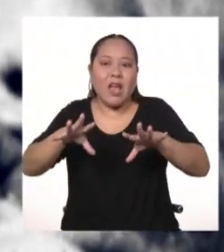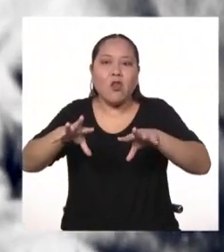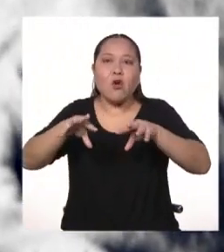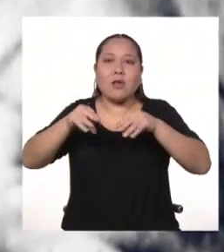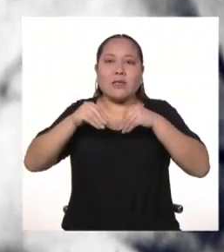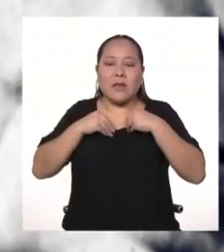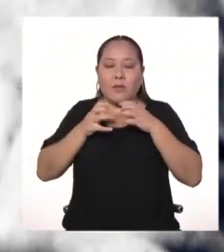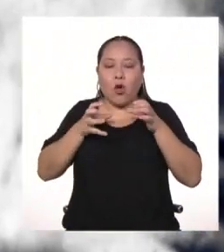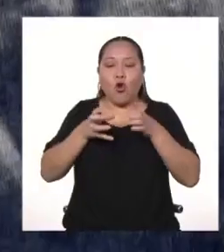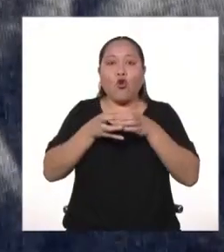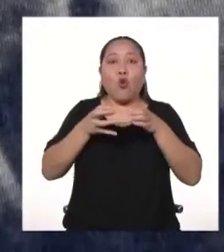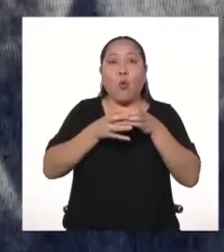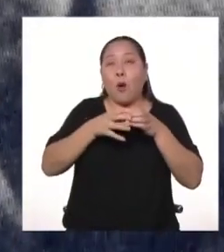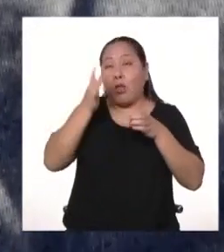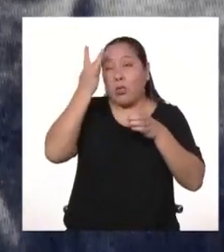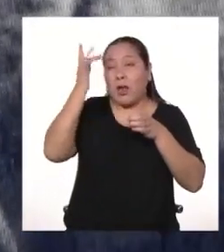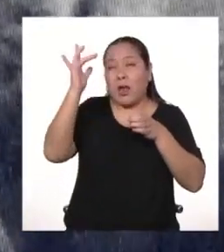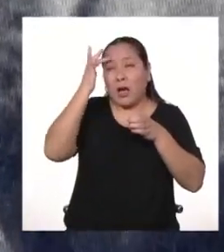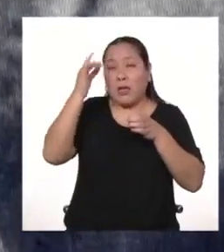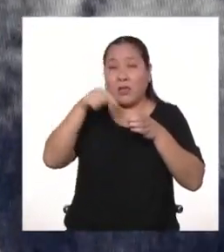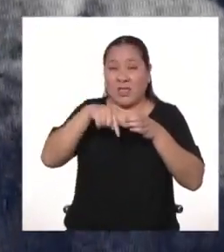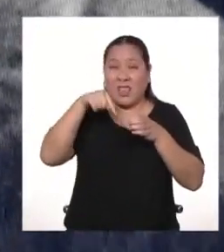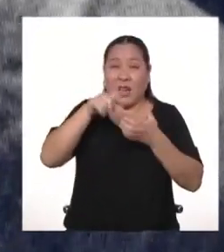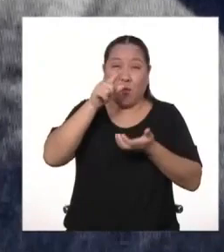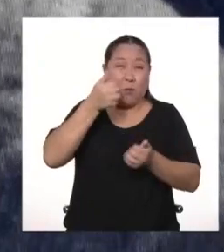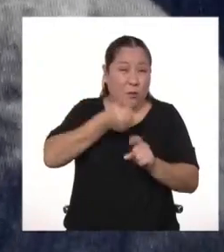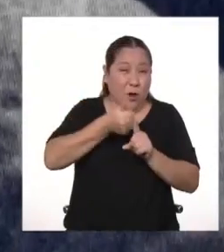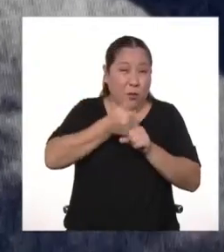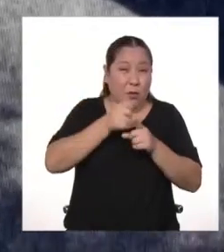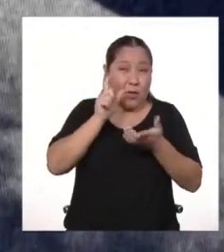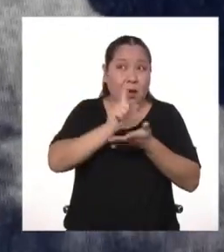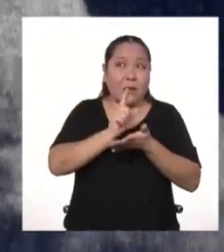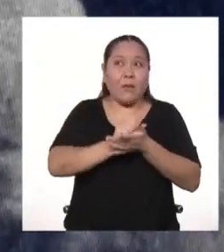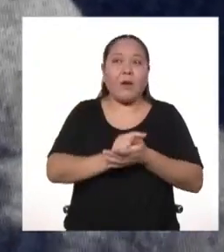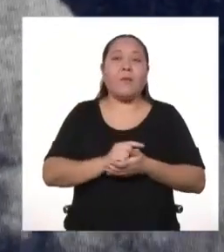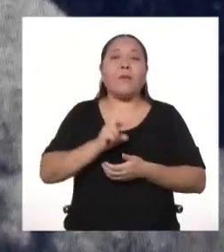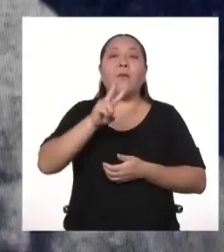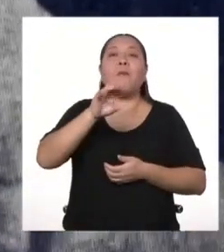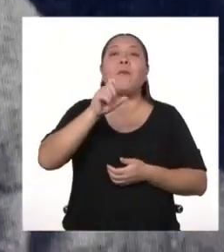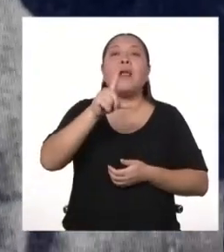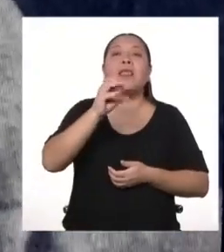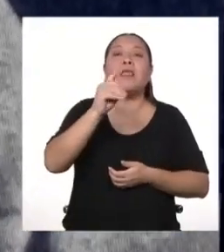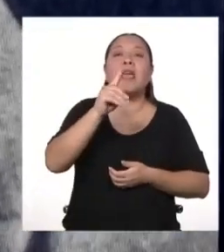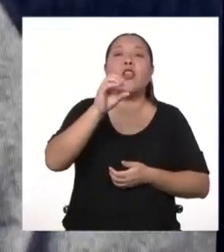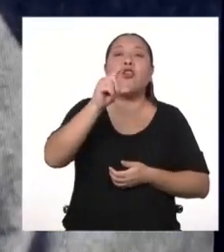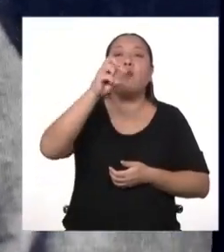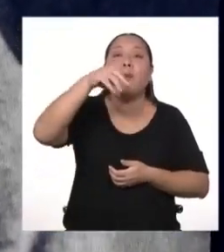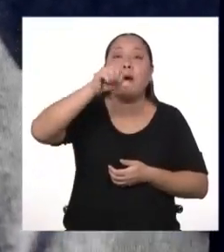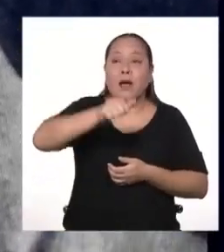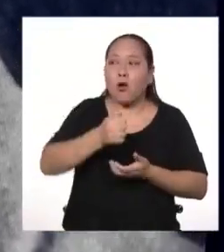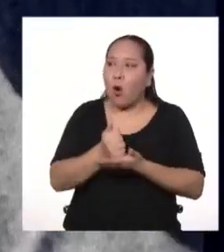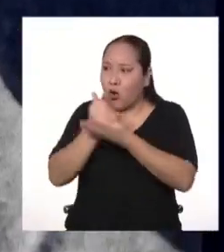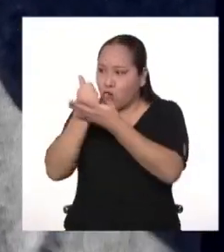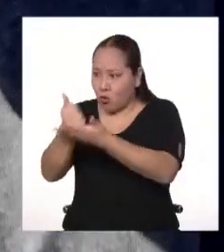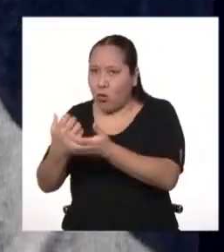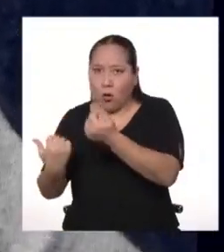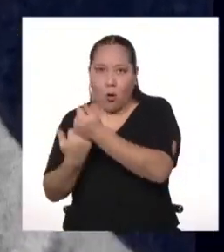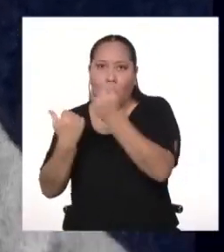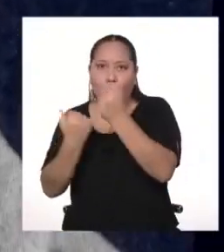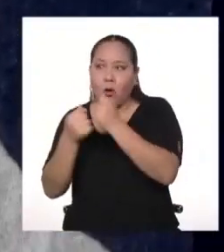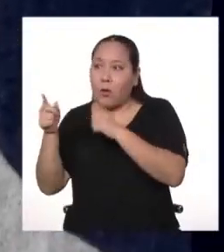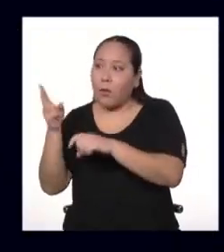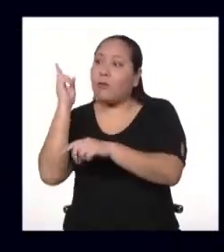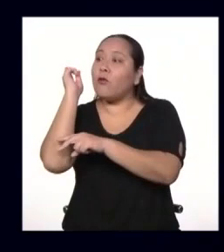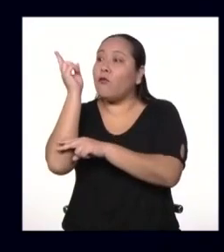intelectual capitalino. Valdelomar se convierte en su apoyo, lo ayuda para que escriba en periódicos, para ser maestro